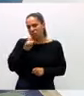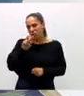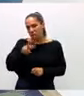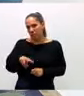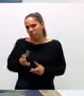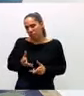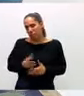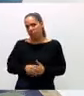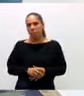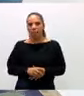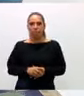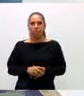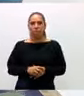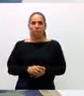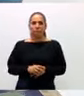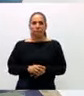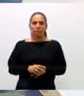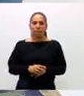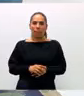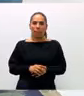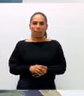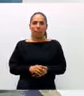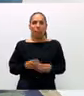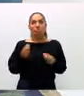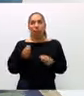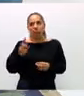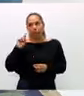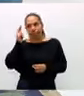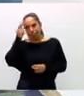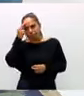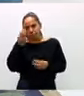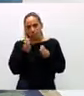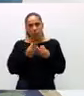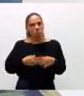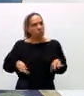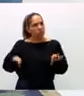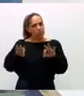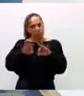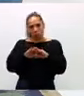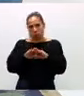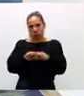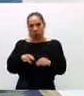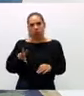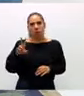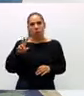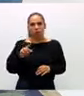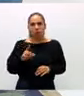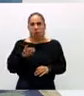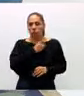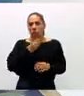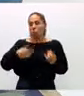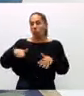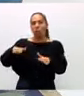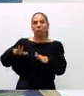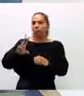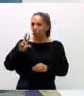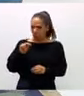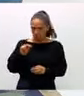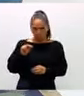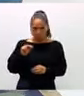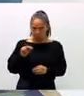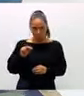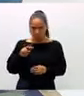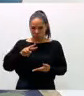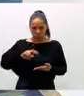también de la conflictividad. Es muy importante que no se deje solos a los mediadores pares, a las y los mediadores, porque